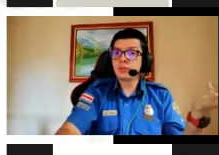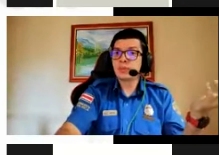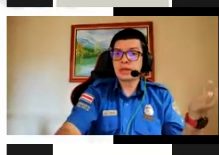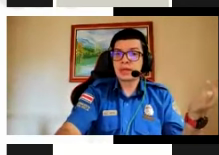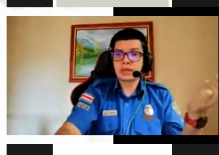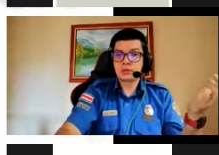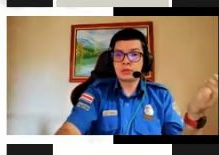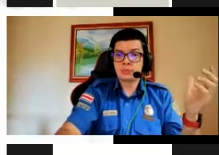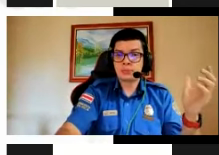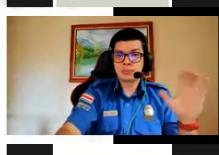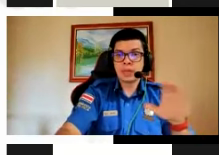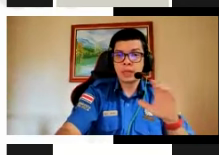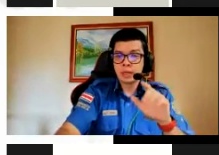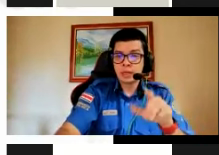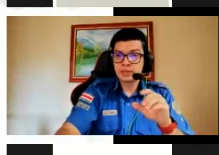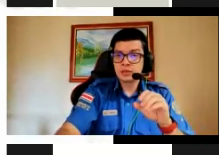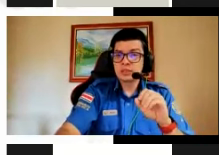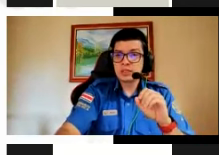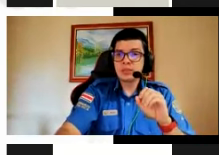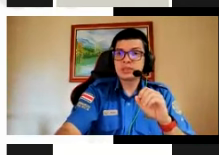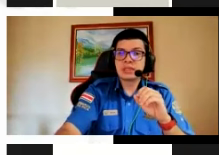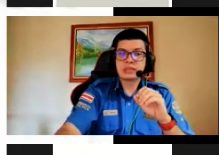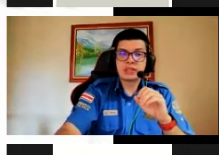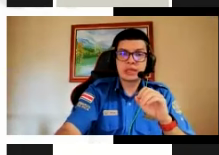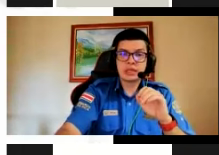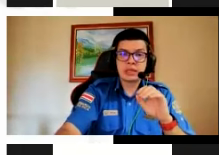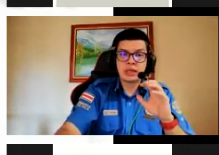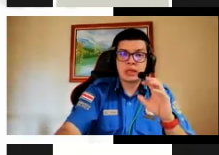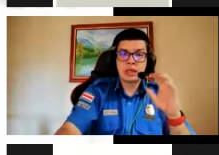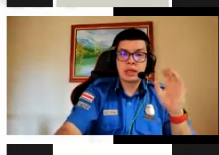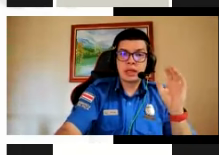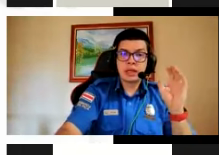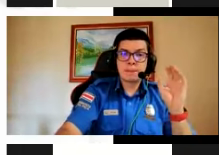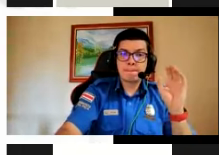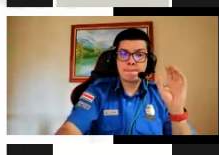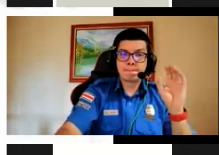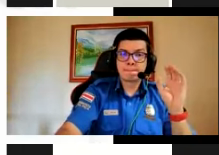un familiar querido. Esa noticia también es interesante.